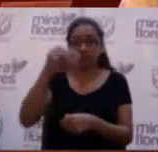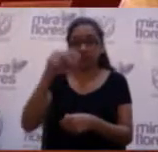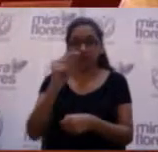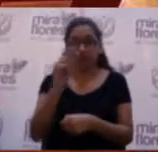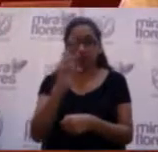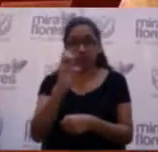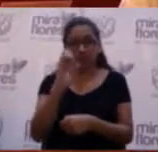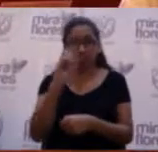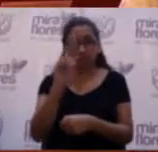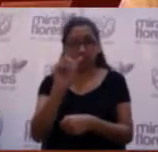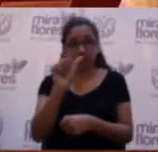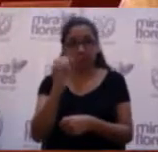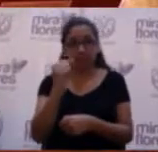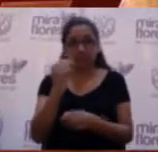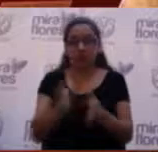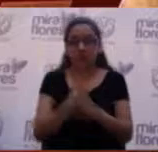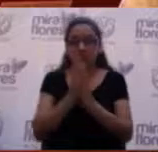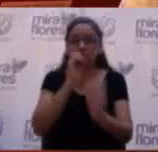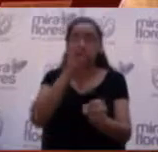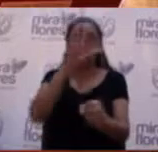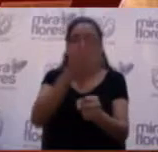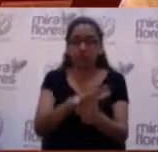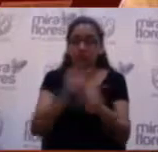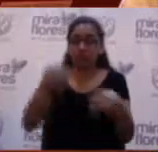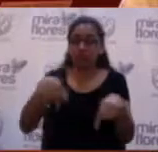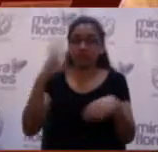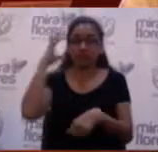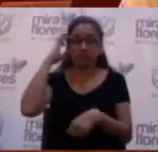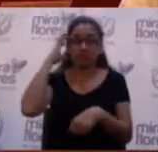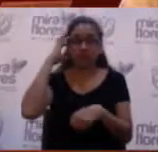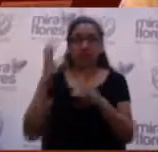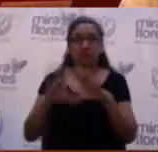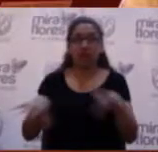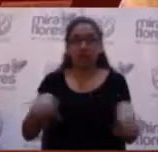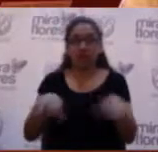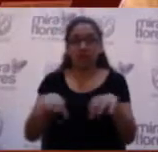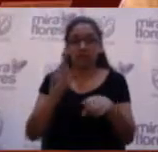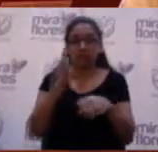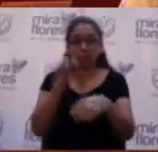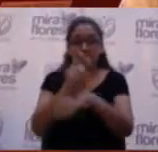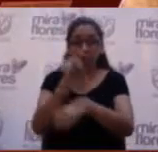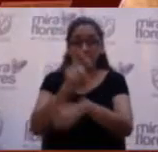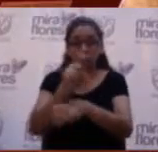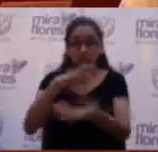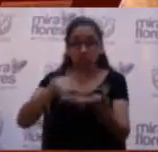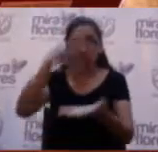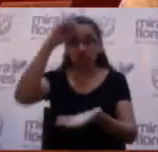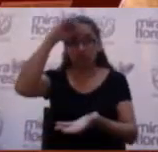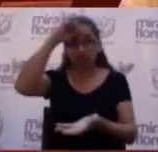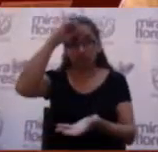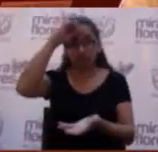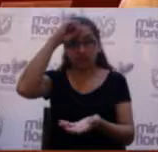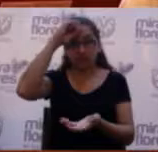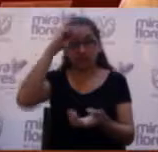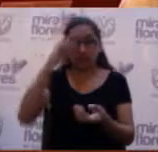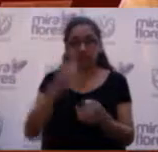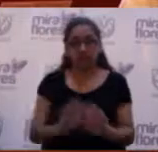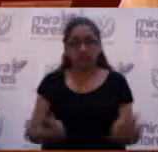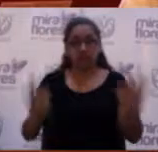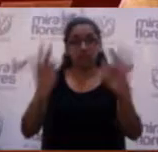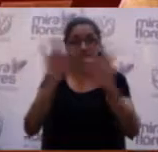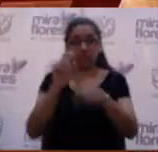ese compromiso de hacer de Miraflores un espacio donde la educación y el aprendizaje sea